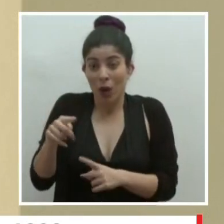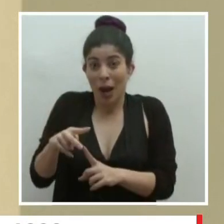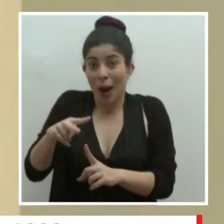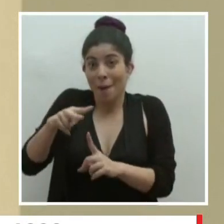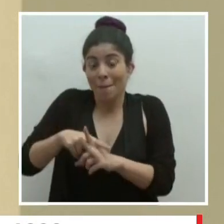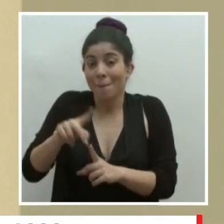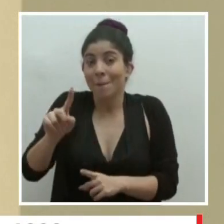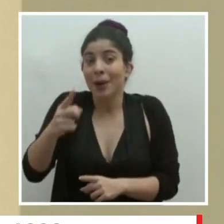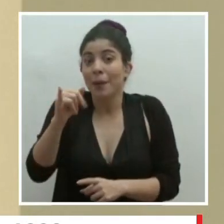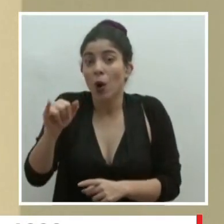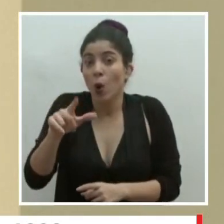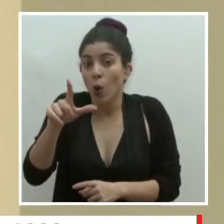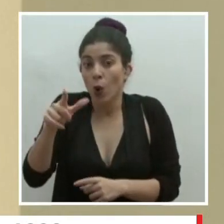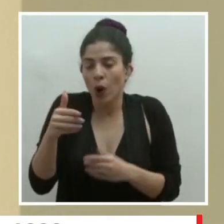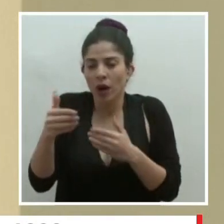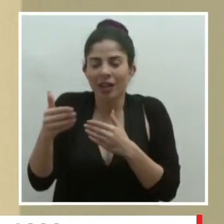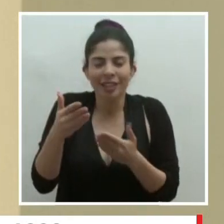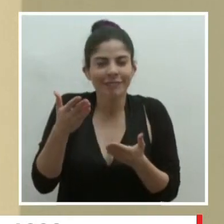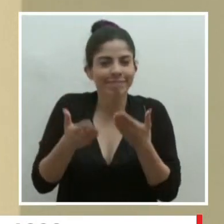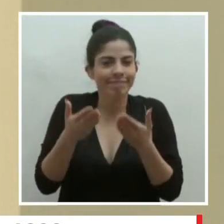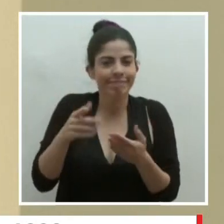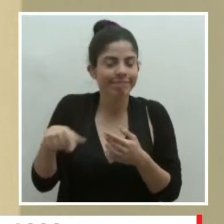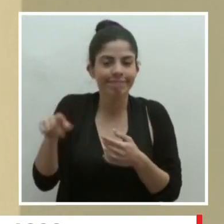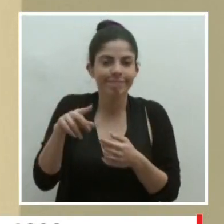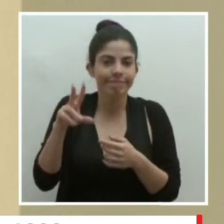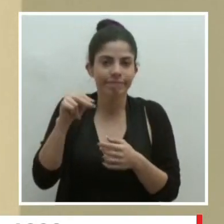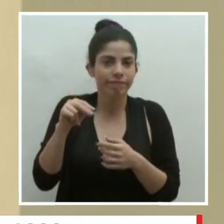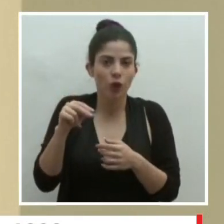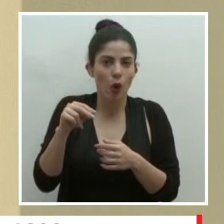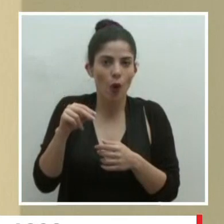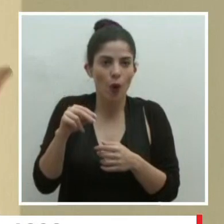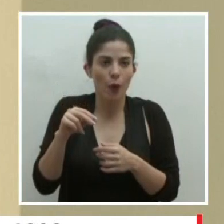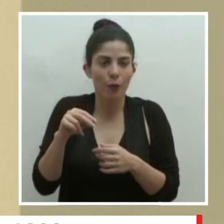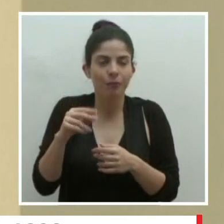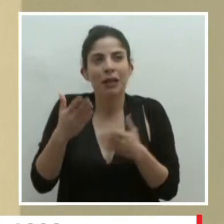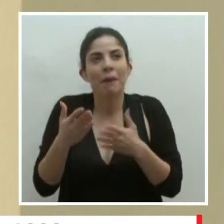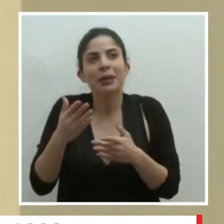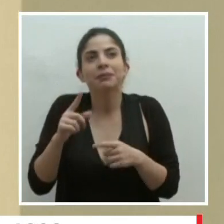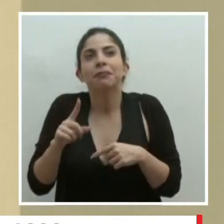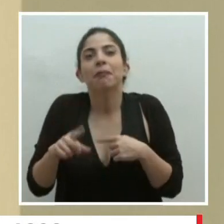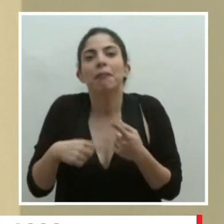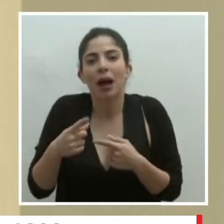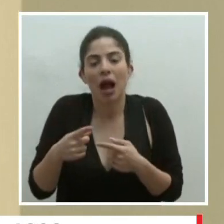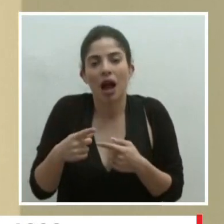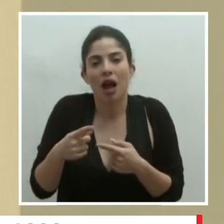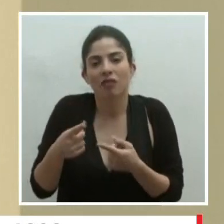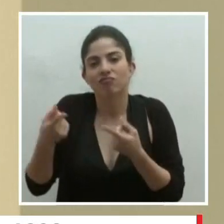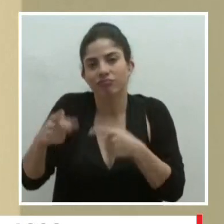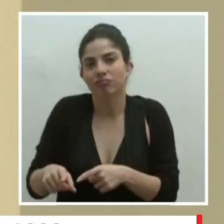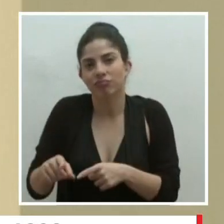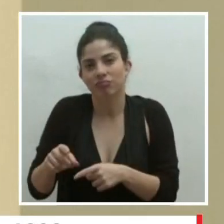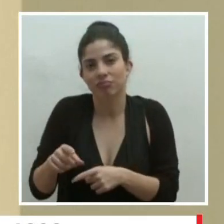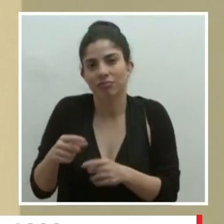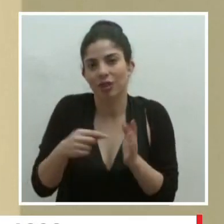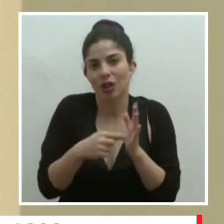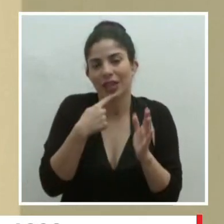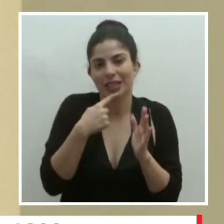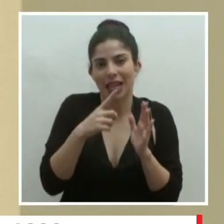el 1 de julio, quizás vaya a tener que surtir el efecto que se preveía en la